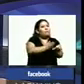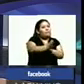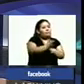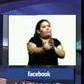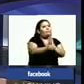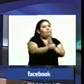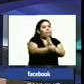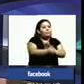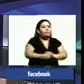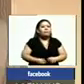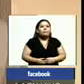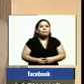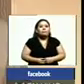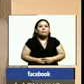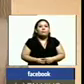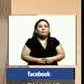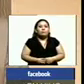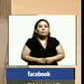para el cargo.